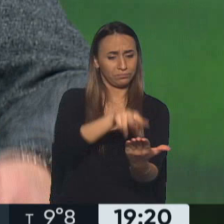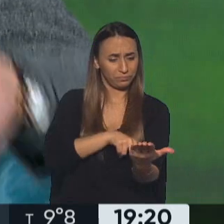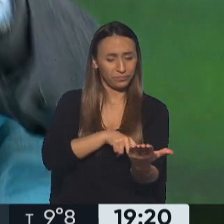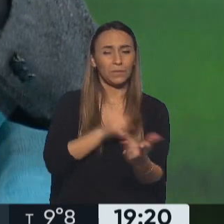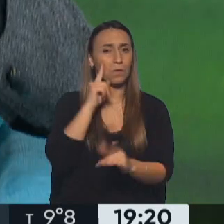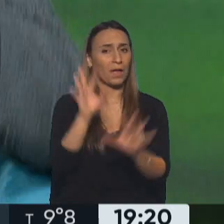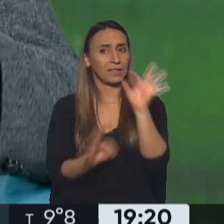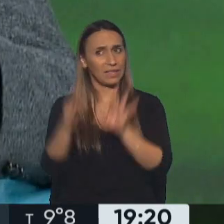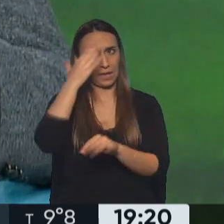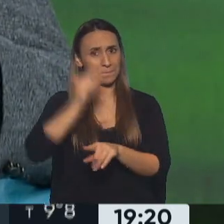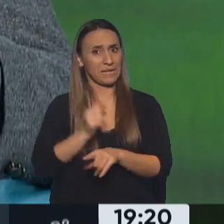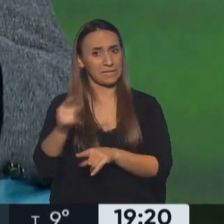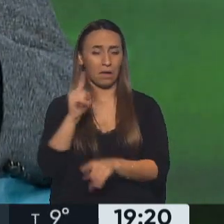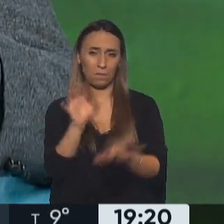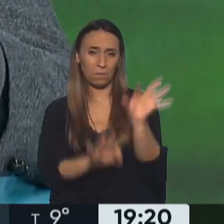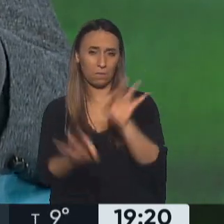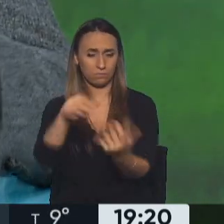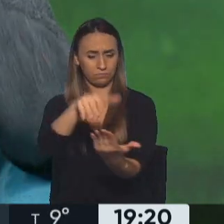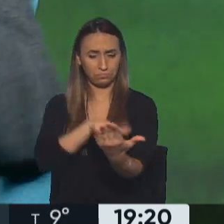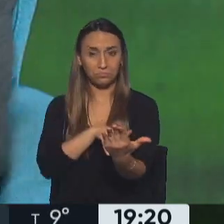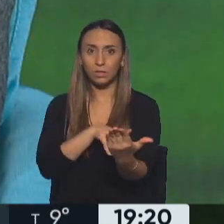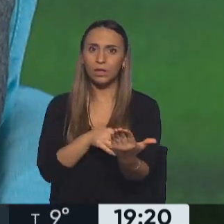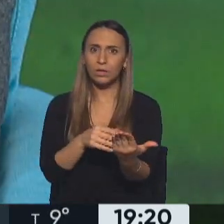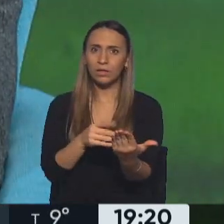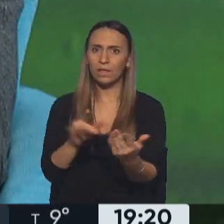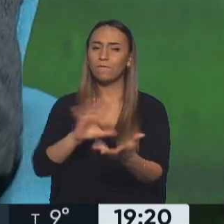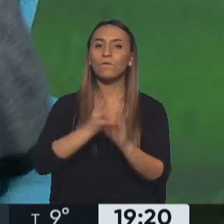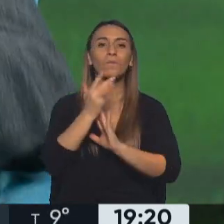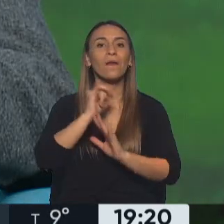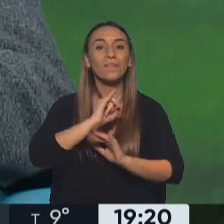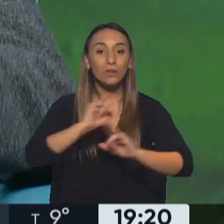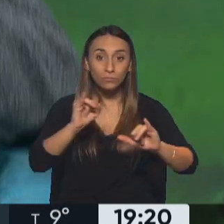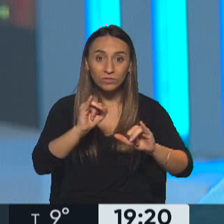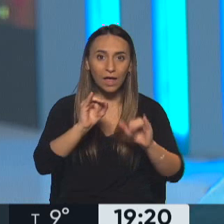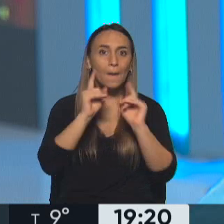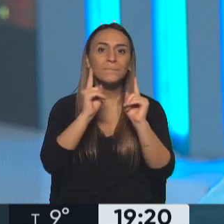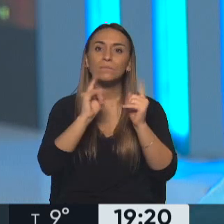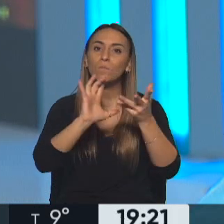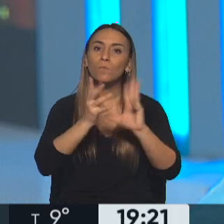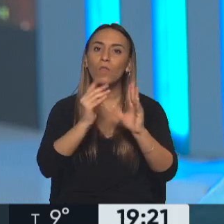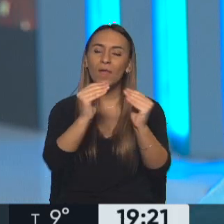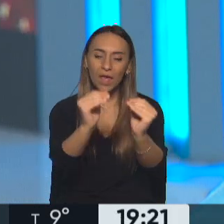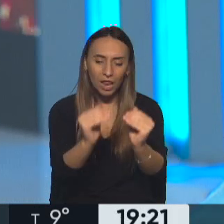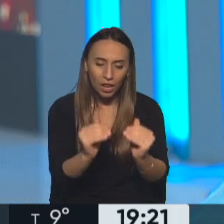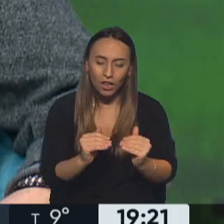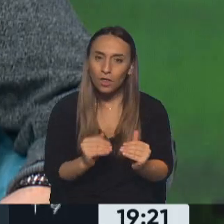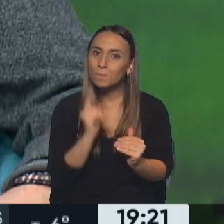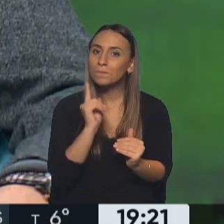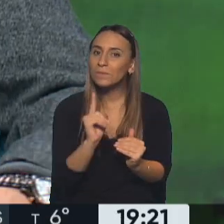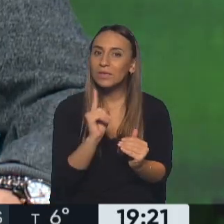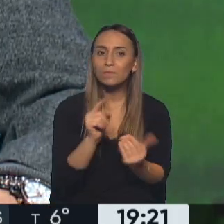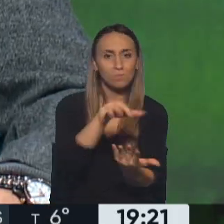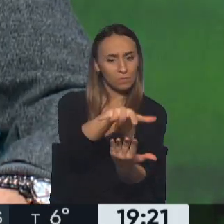militar y las muchas veces de las denuncias que yo leía era exactamente el mismo mi modelo me por decirlo de alguna manera